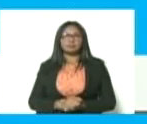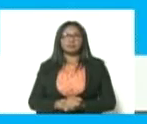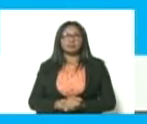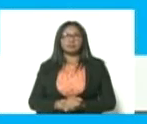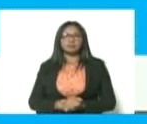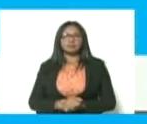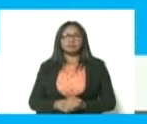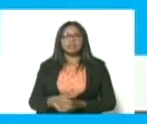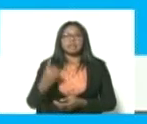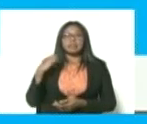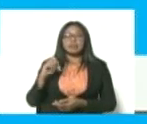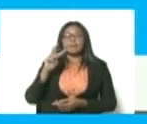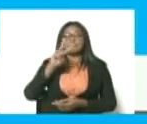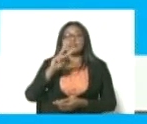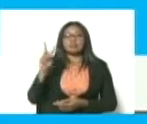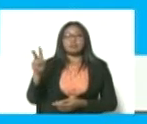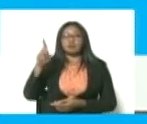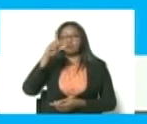tienen 22 años